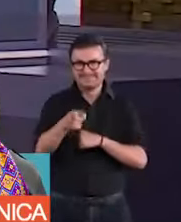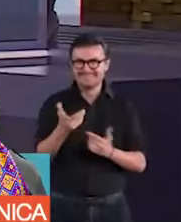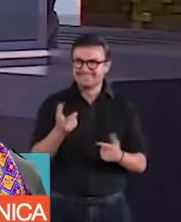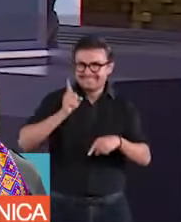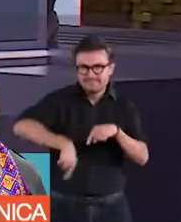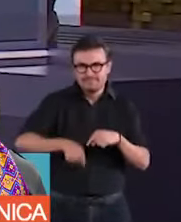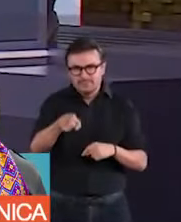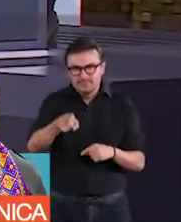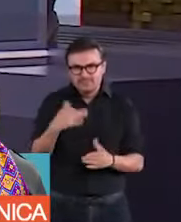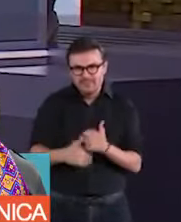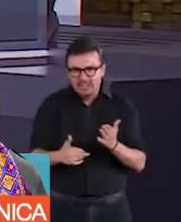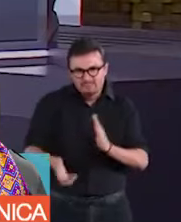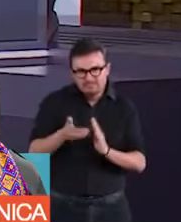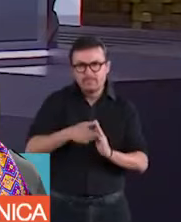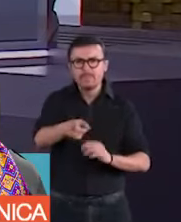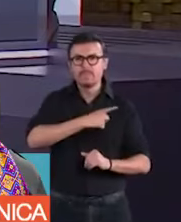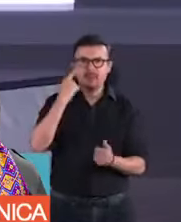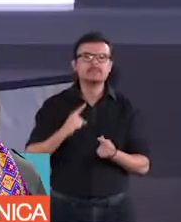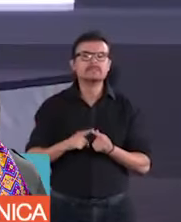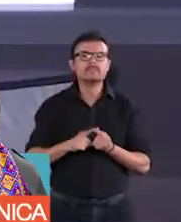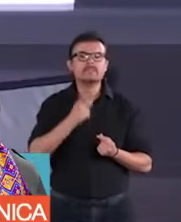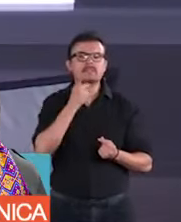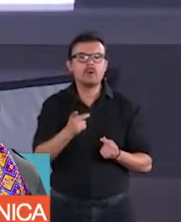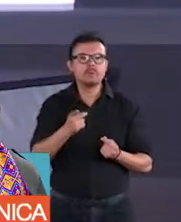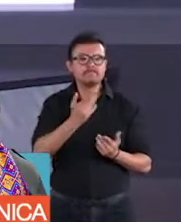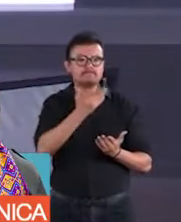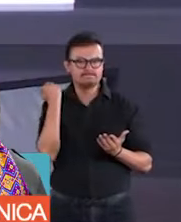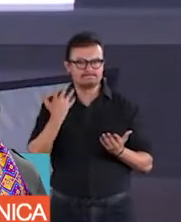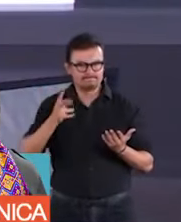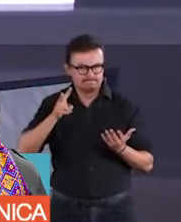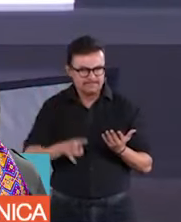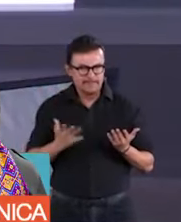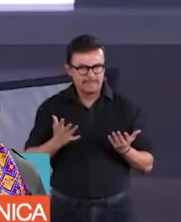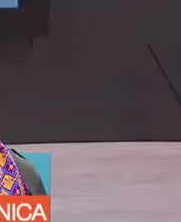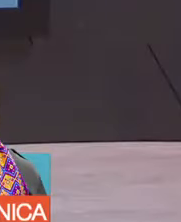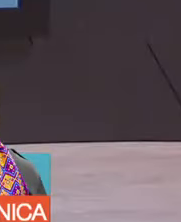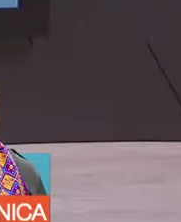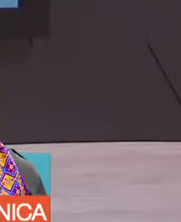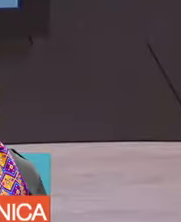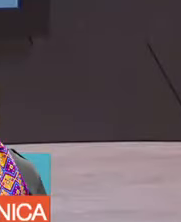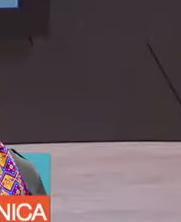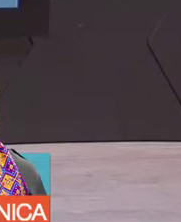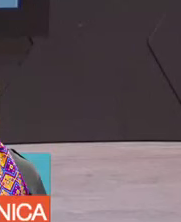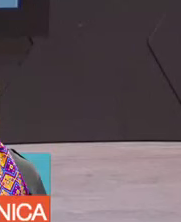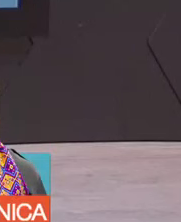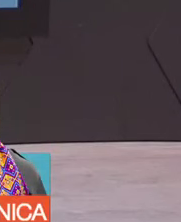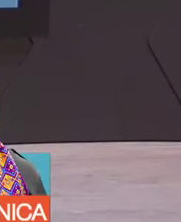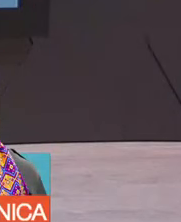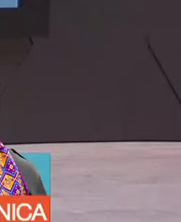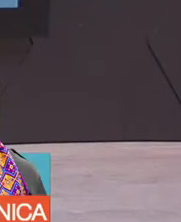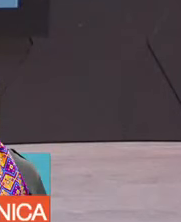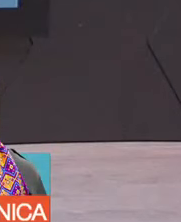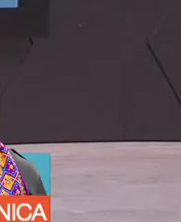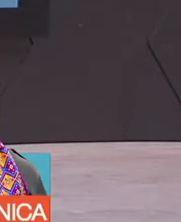Uh-huh. Muy bien, pues semana y media de campaña y 14 días para la elección del 2 de junio. Mucha suerte, Xochitl Gálvez, y gracias por estos